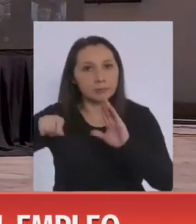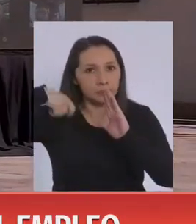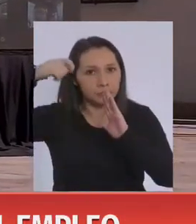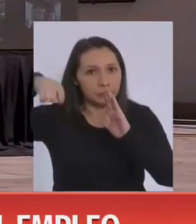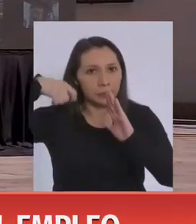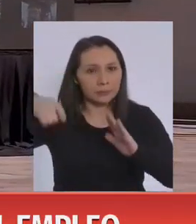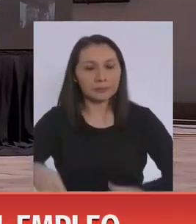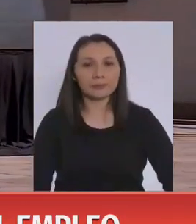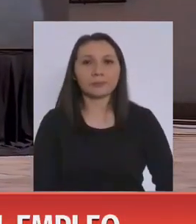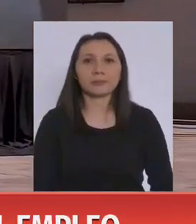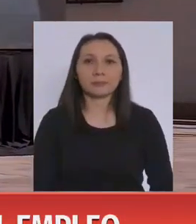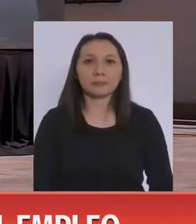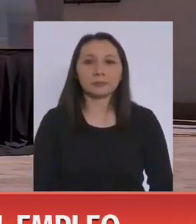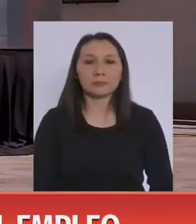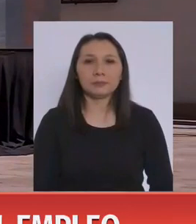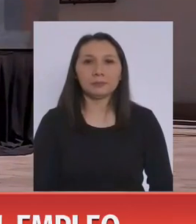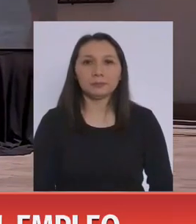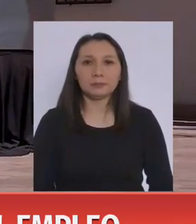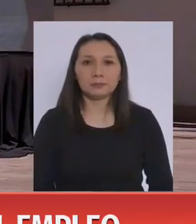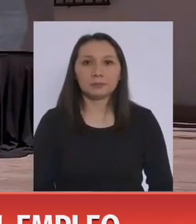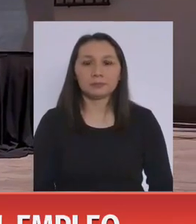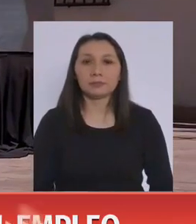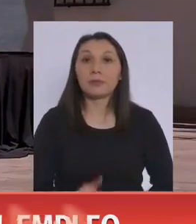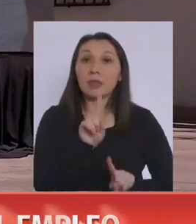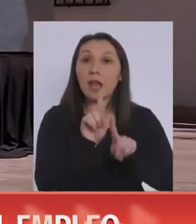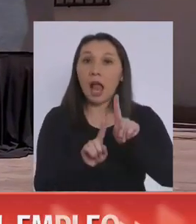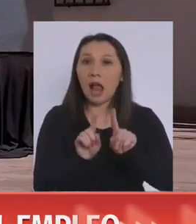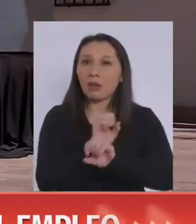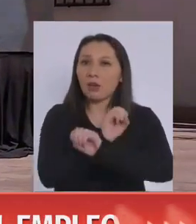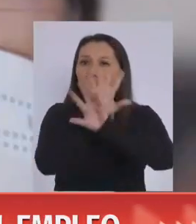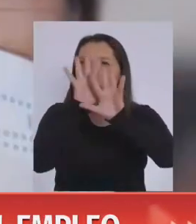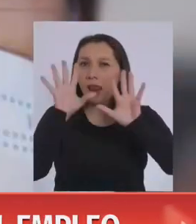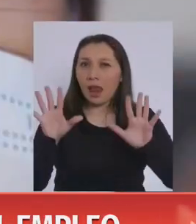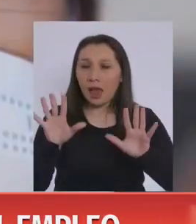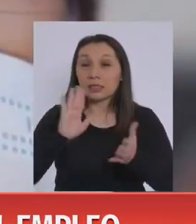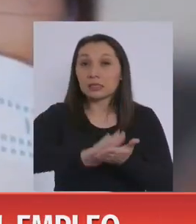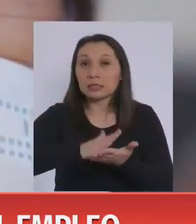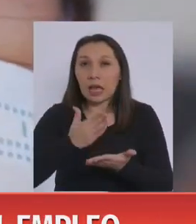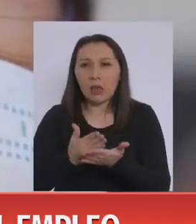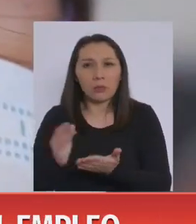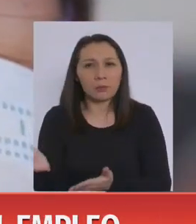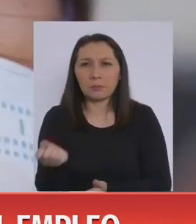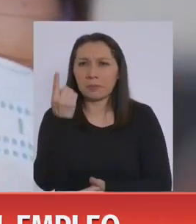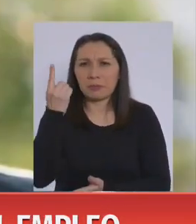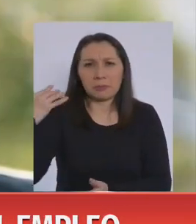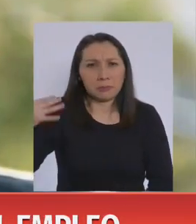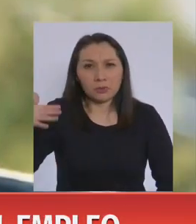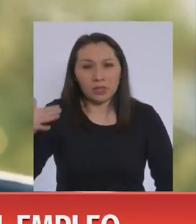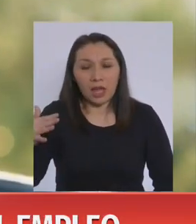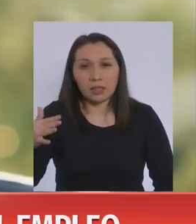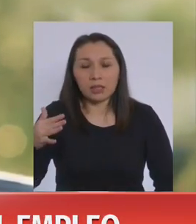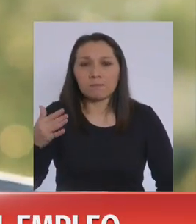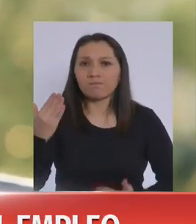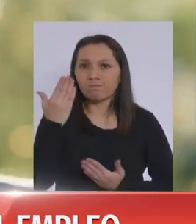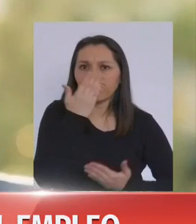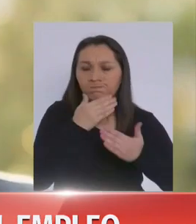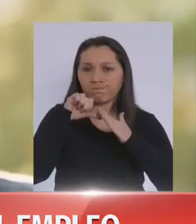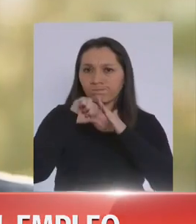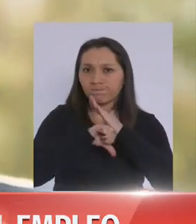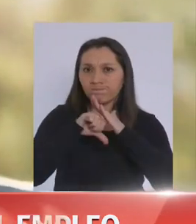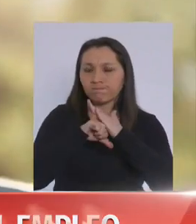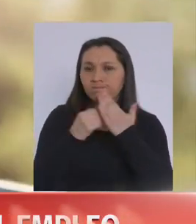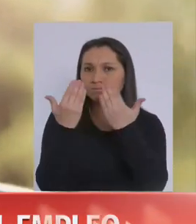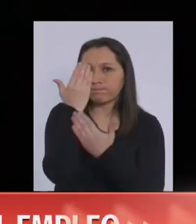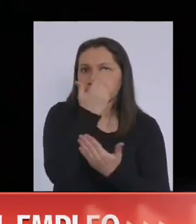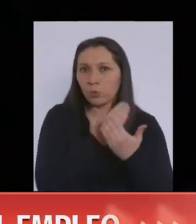todos los detalles de este plan de subsidio al empleo. Davor. Claro, un plan que va a ir en directo beneficio de 1 millón